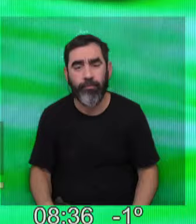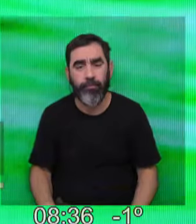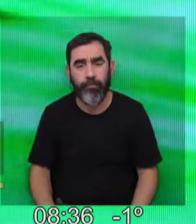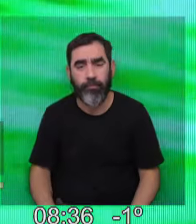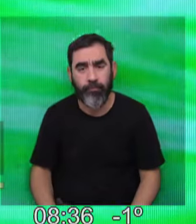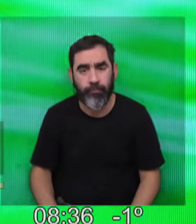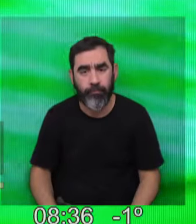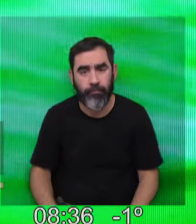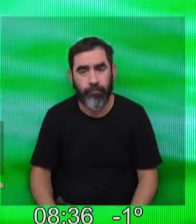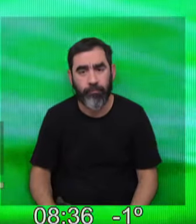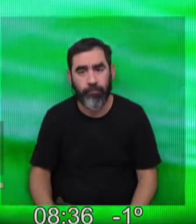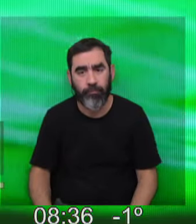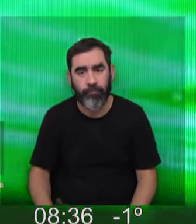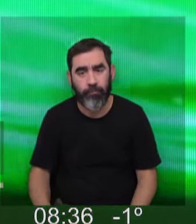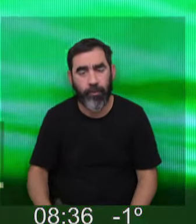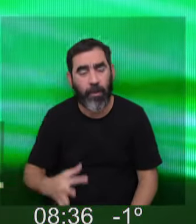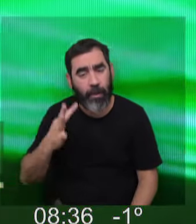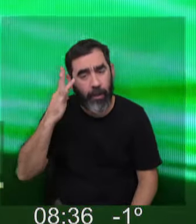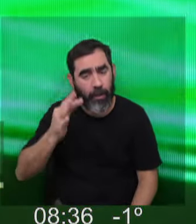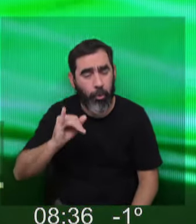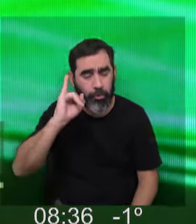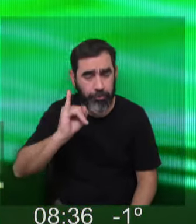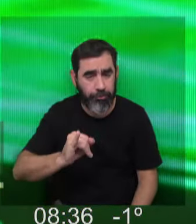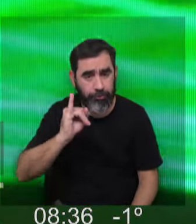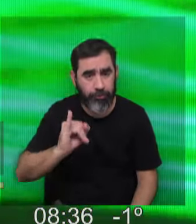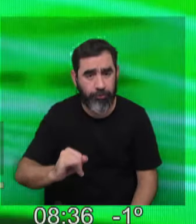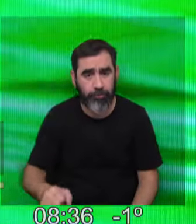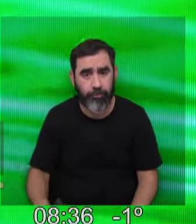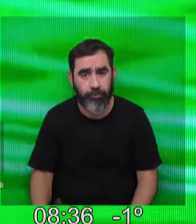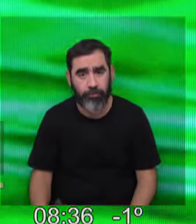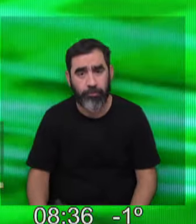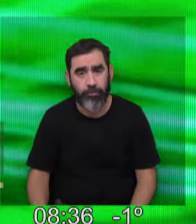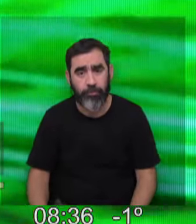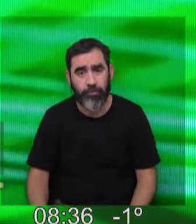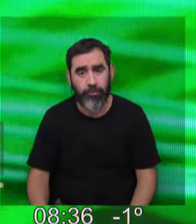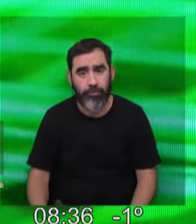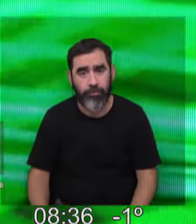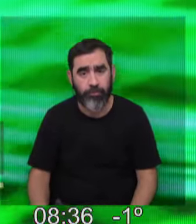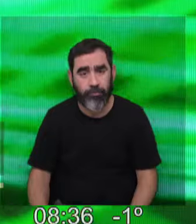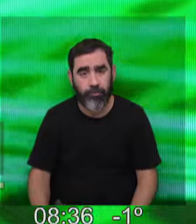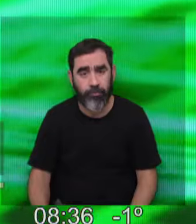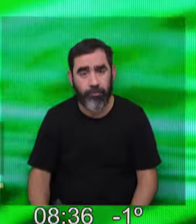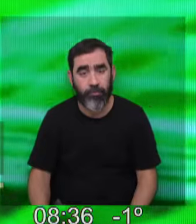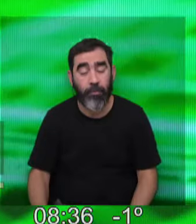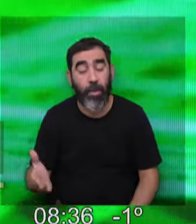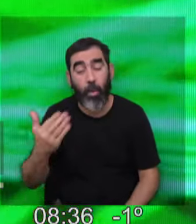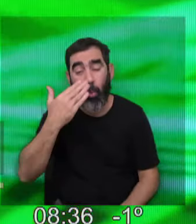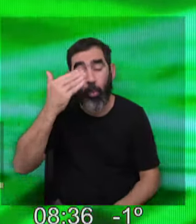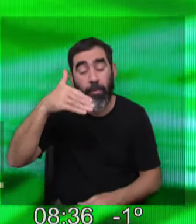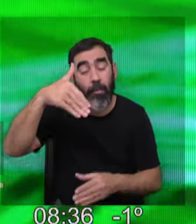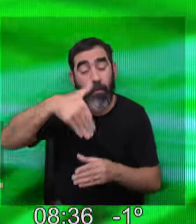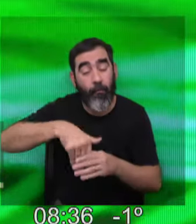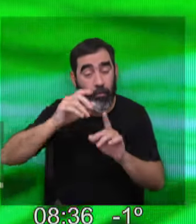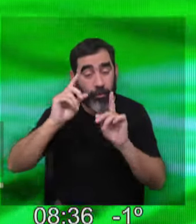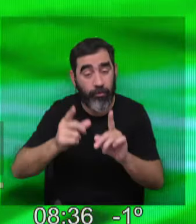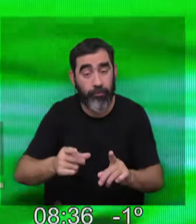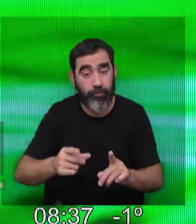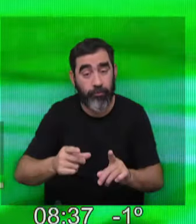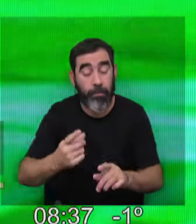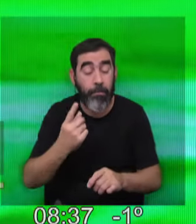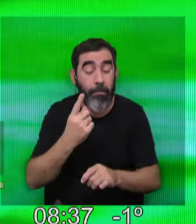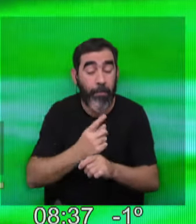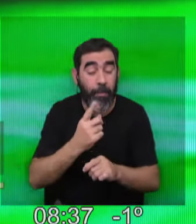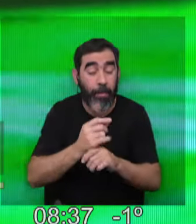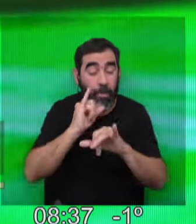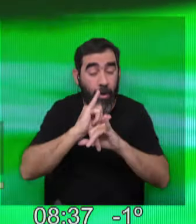Pienso que sí. Por lo menos en la interna de la coalición. Pienso que sí. También la tuvo en la última elección. Al principio